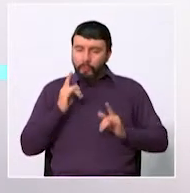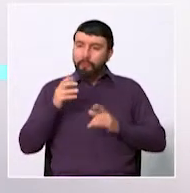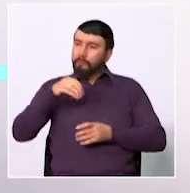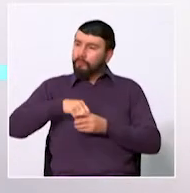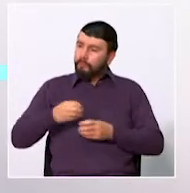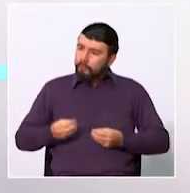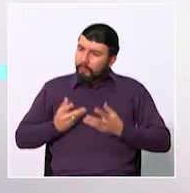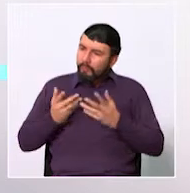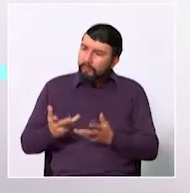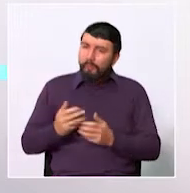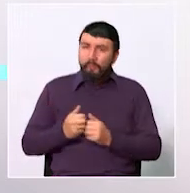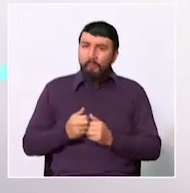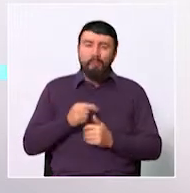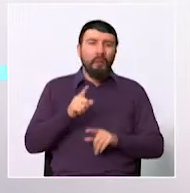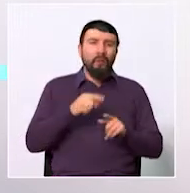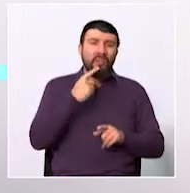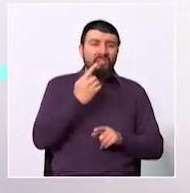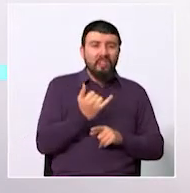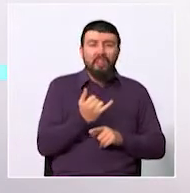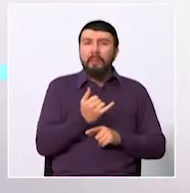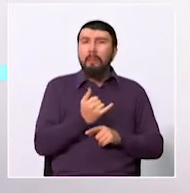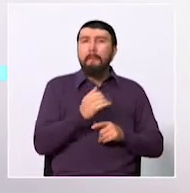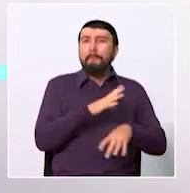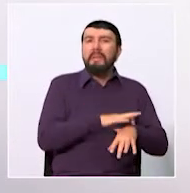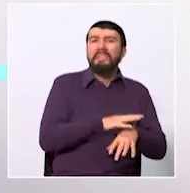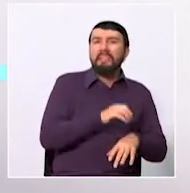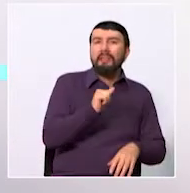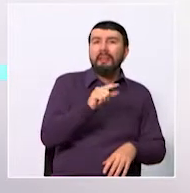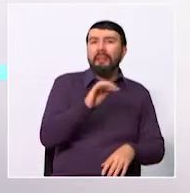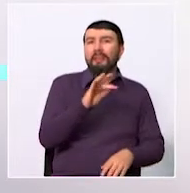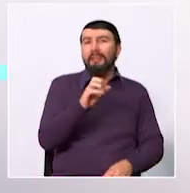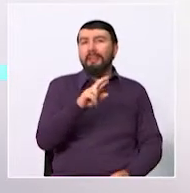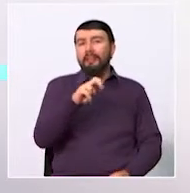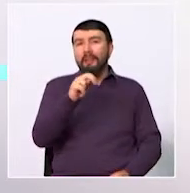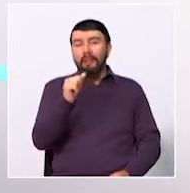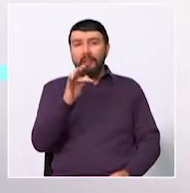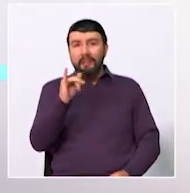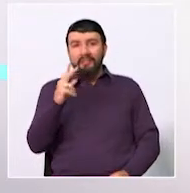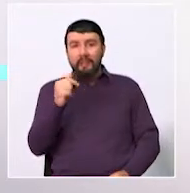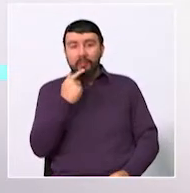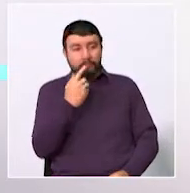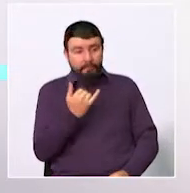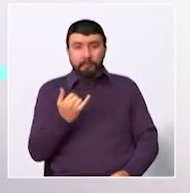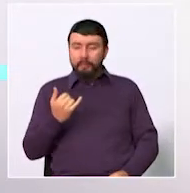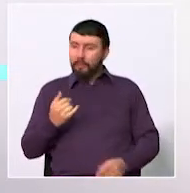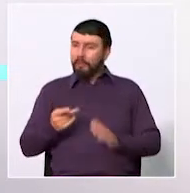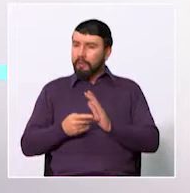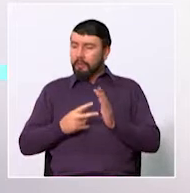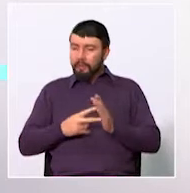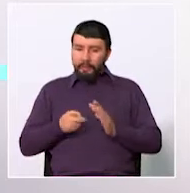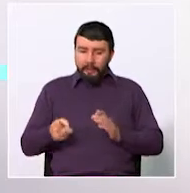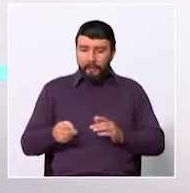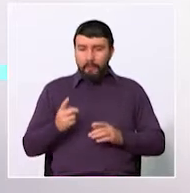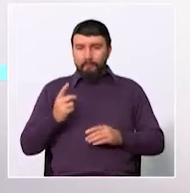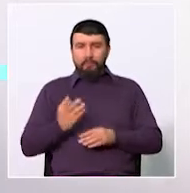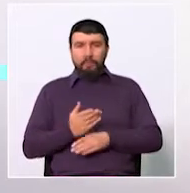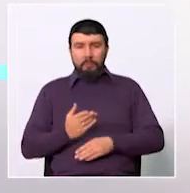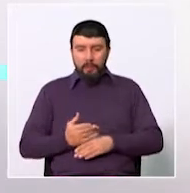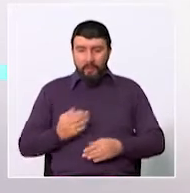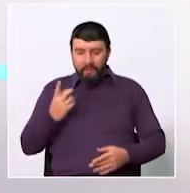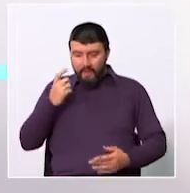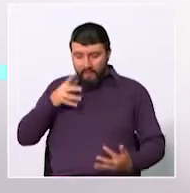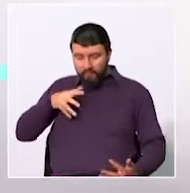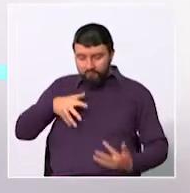mal llamada alternativa en estos casos no hablamos de un campo interferente un campo